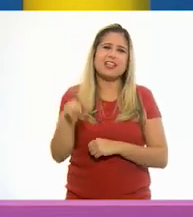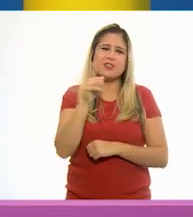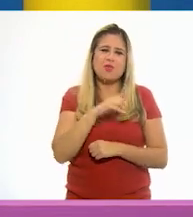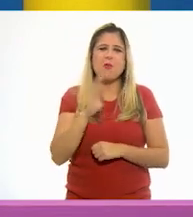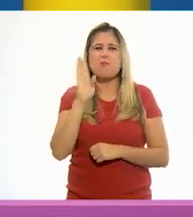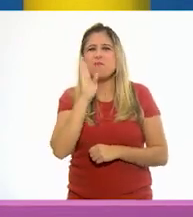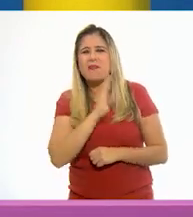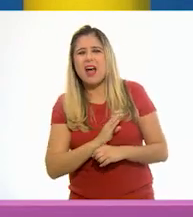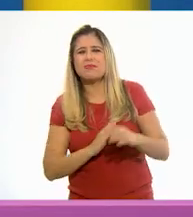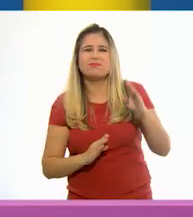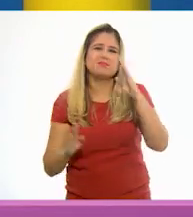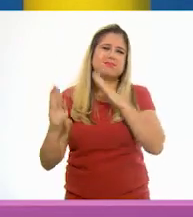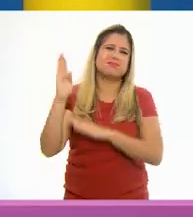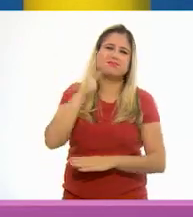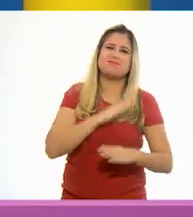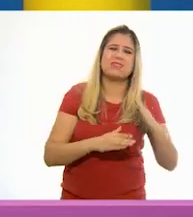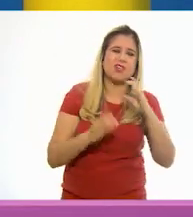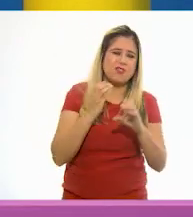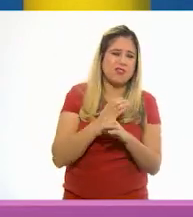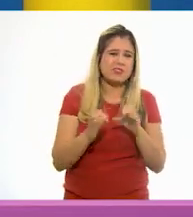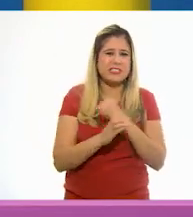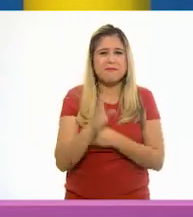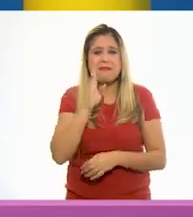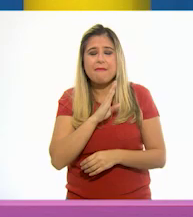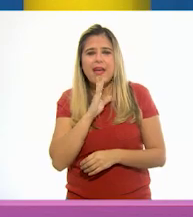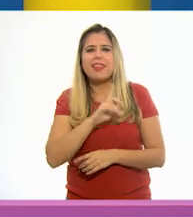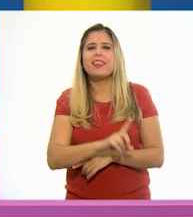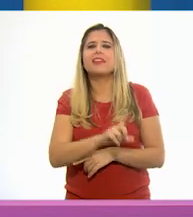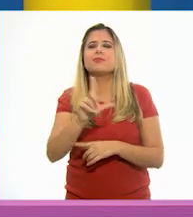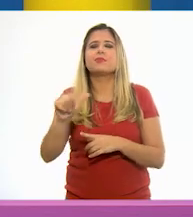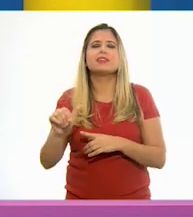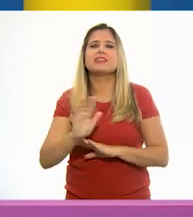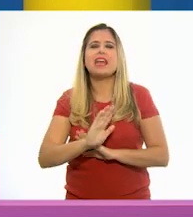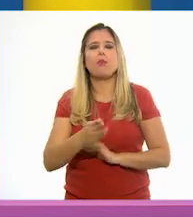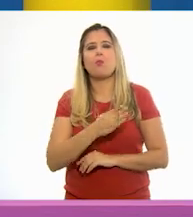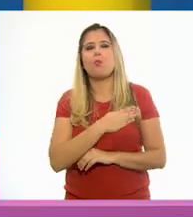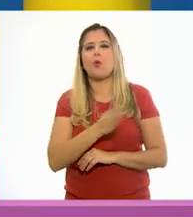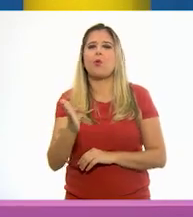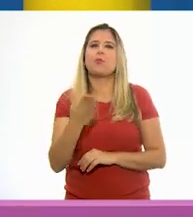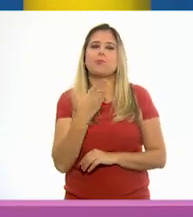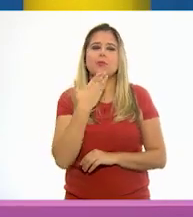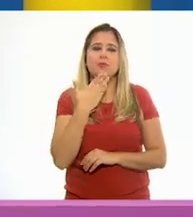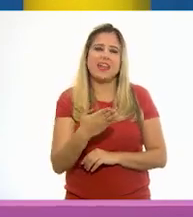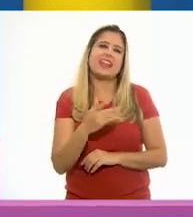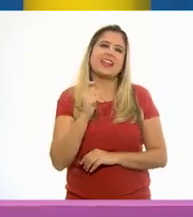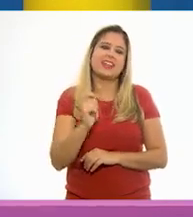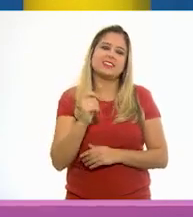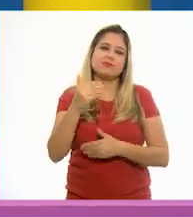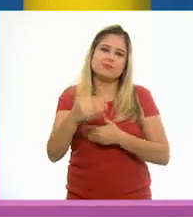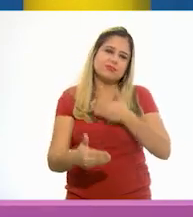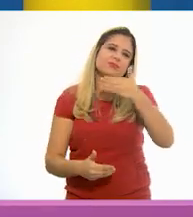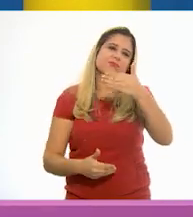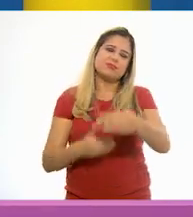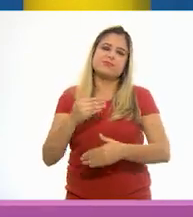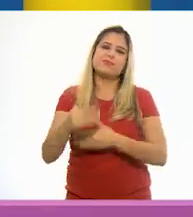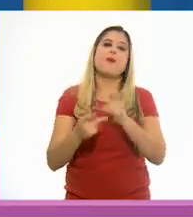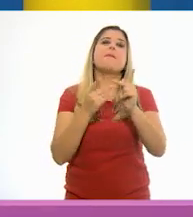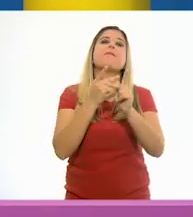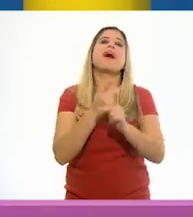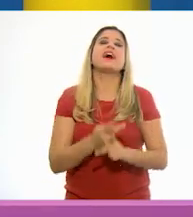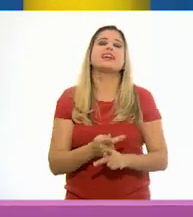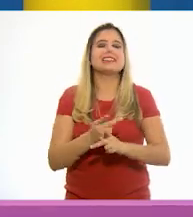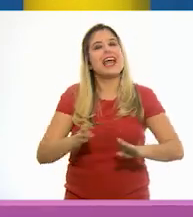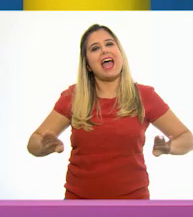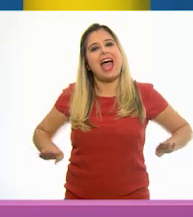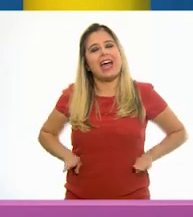por alguna cosa, pues después vamos a estar bien. Porque solo es cosa de tener paciencia y una